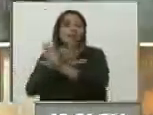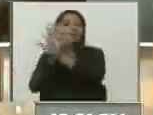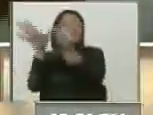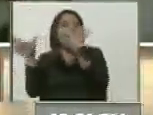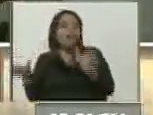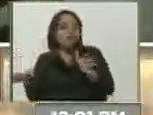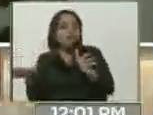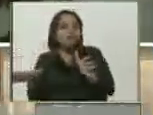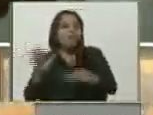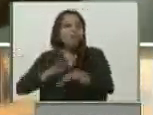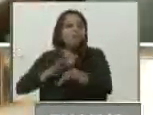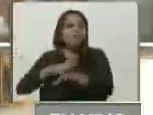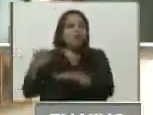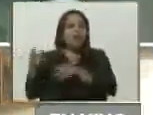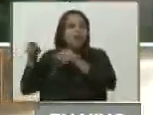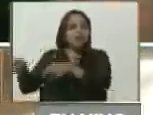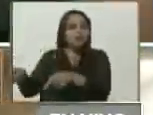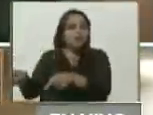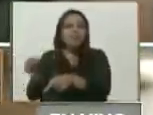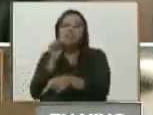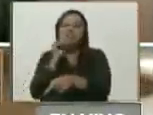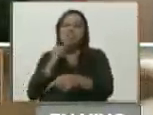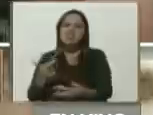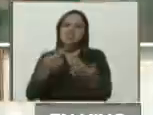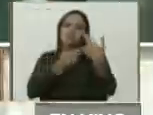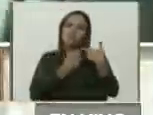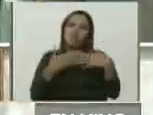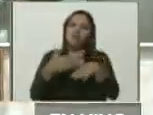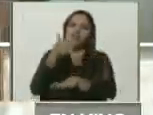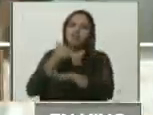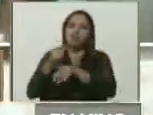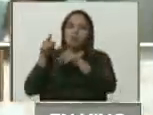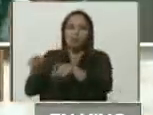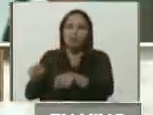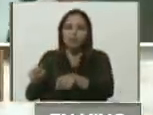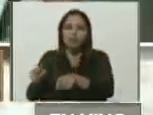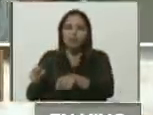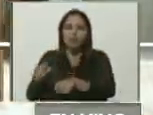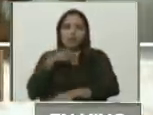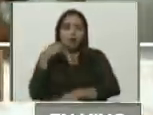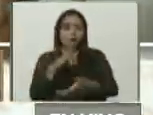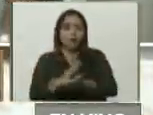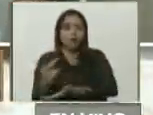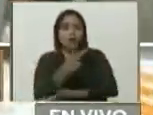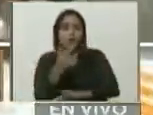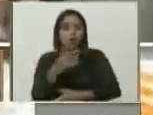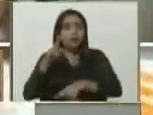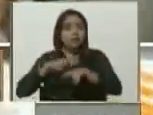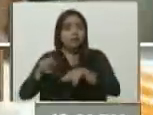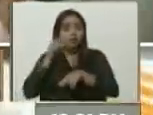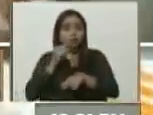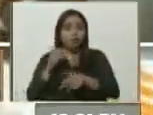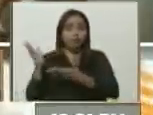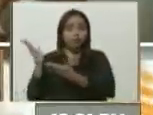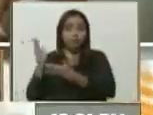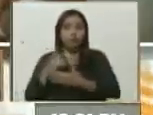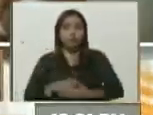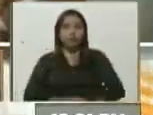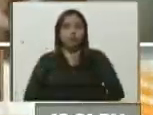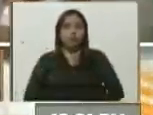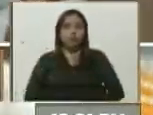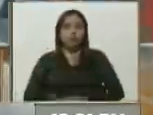hechos y determinadas las responsabilidades del asesinato de estos dos niños. En pantalla también se puede